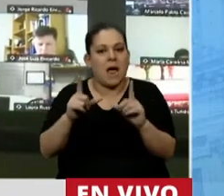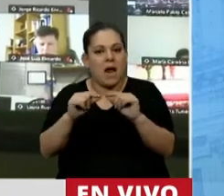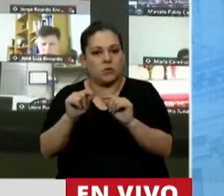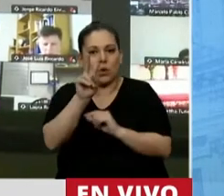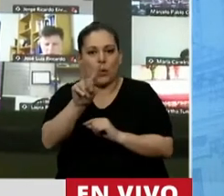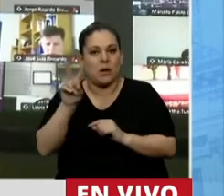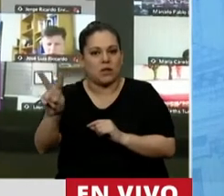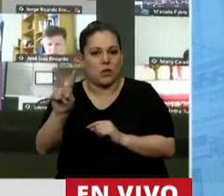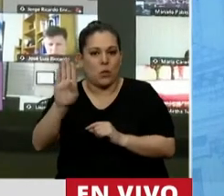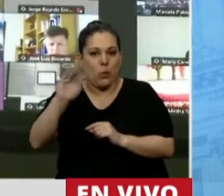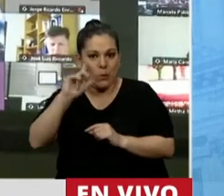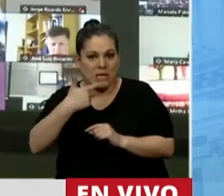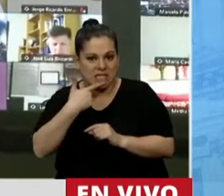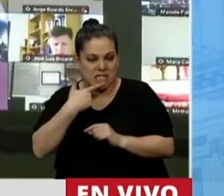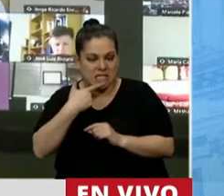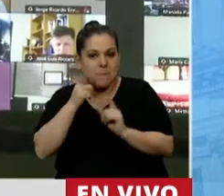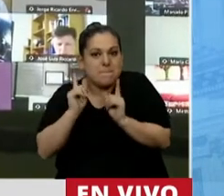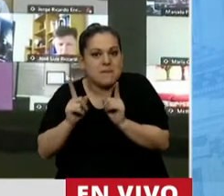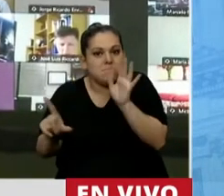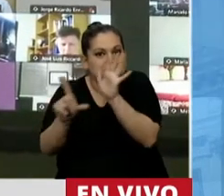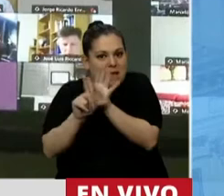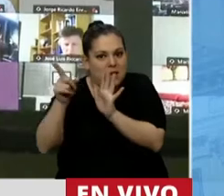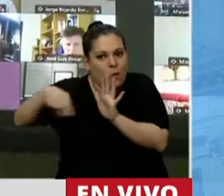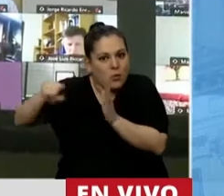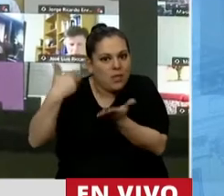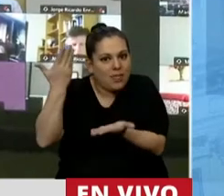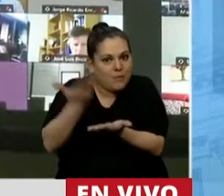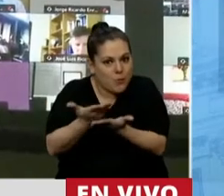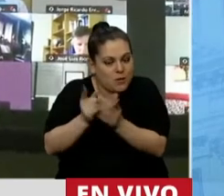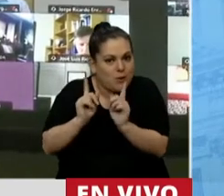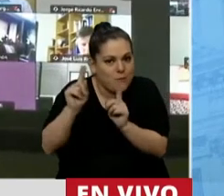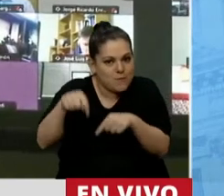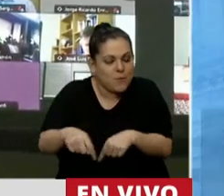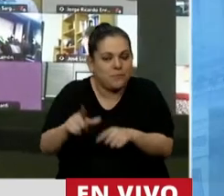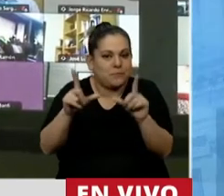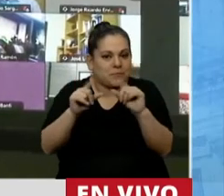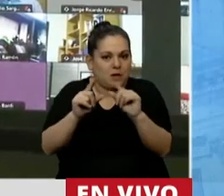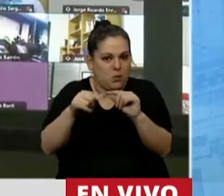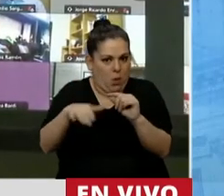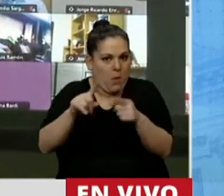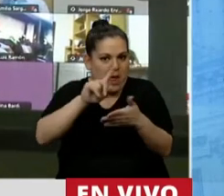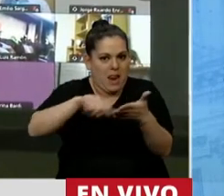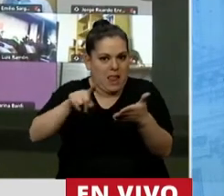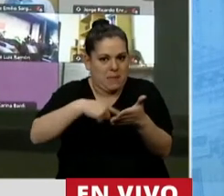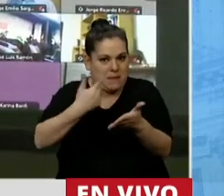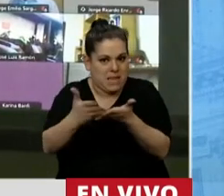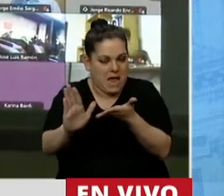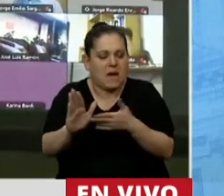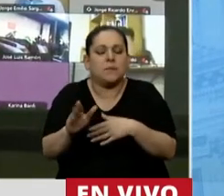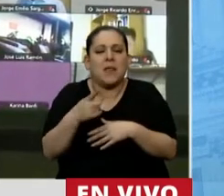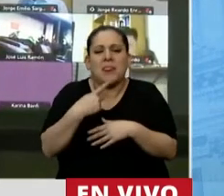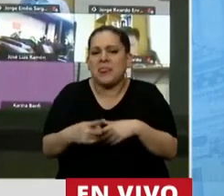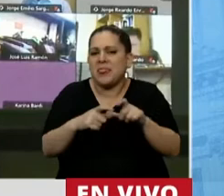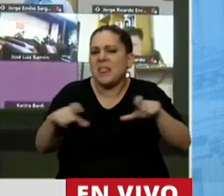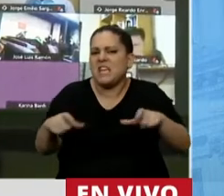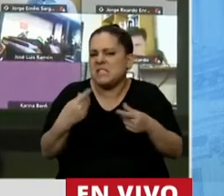bis de la ley que ustedes hoy están pretendiendo modificar, artículo que van a eliminar, decía